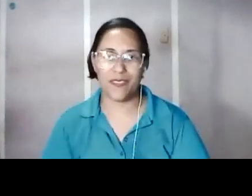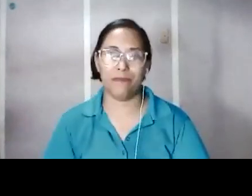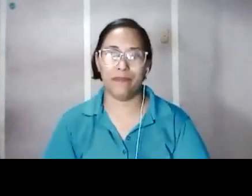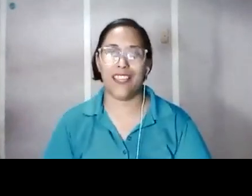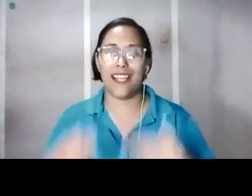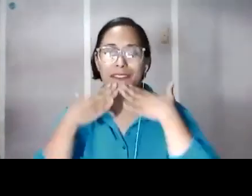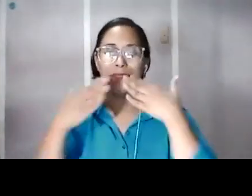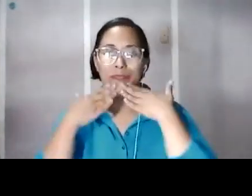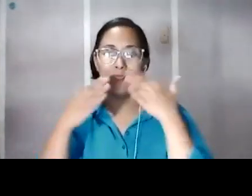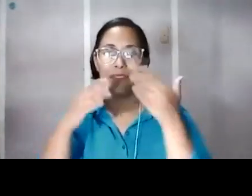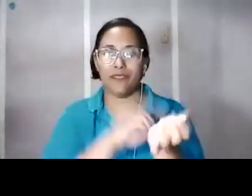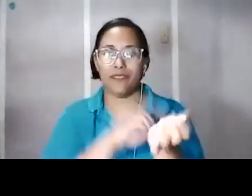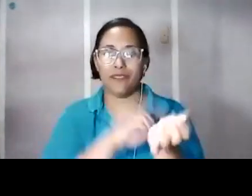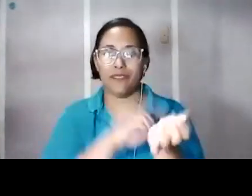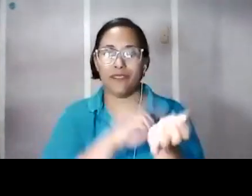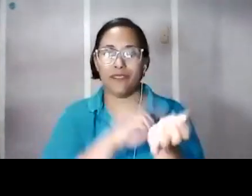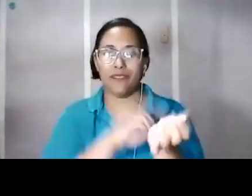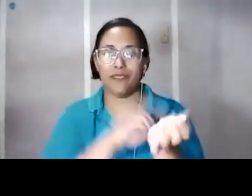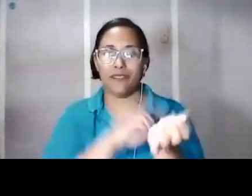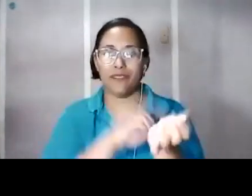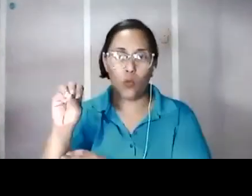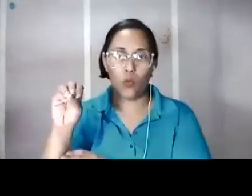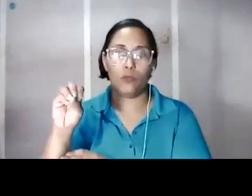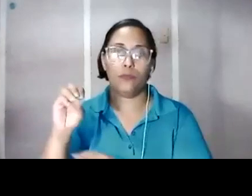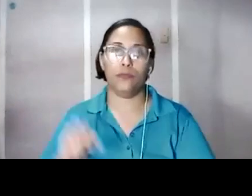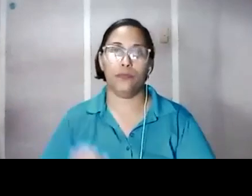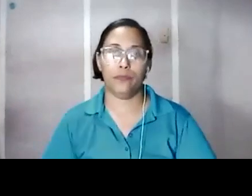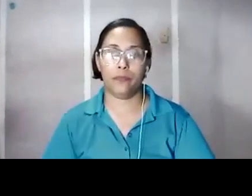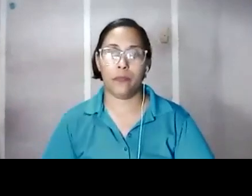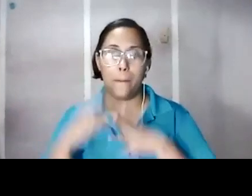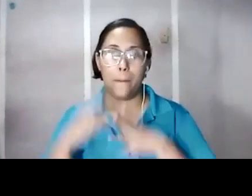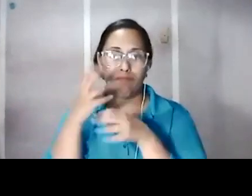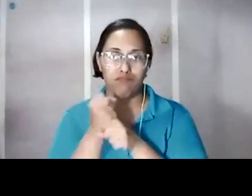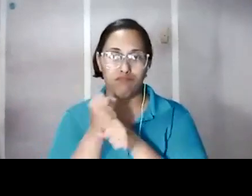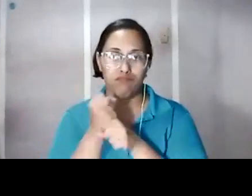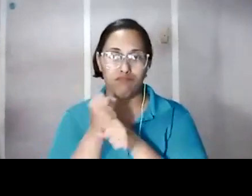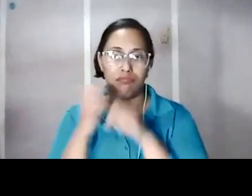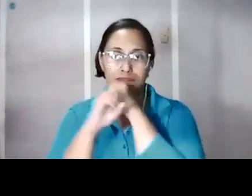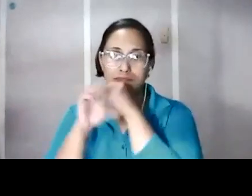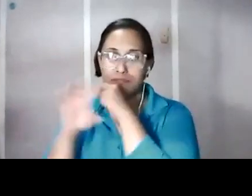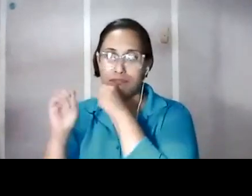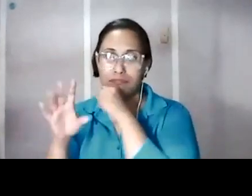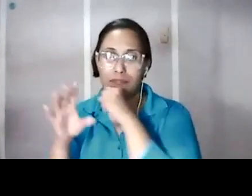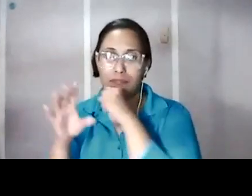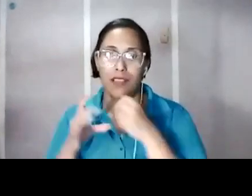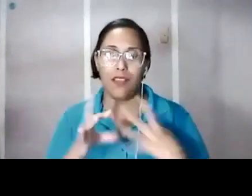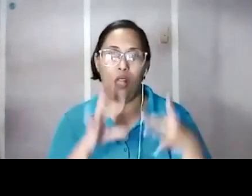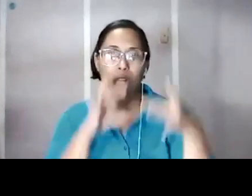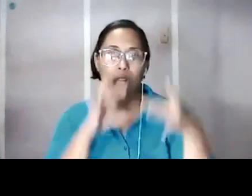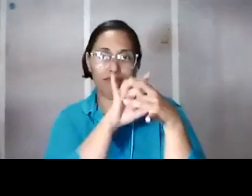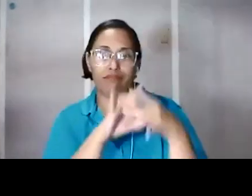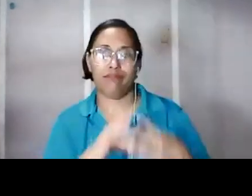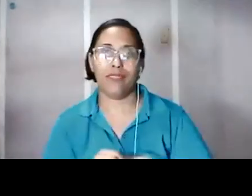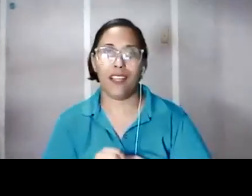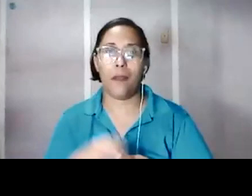Muchísimas gracias, doctora Barceló. Primero va a recibir unos cuantos anuncios de amistades que han escrito por Facebook antes